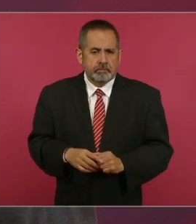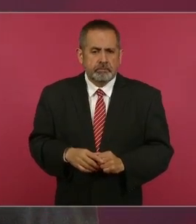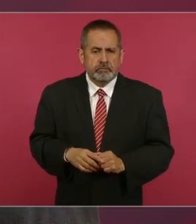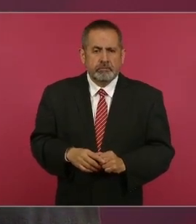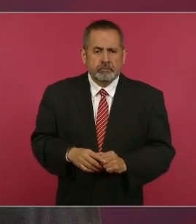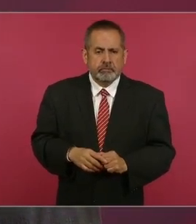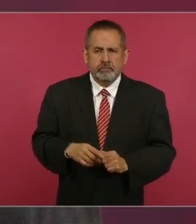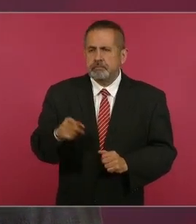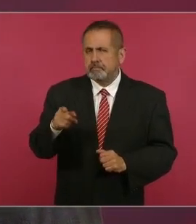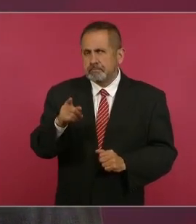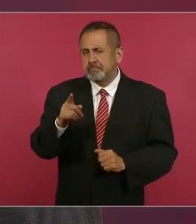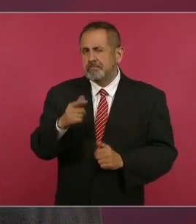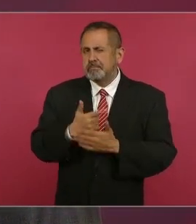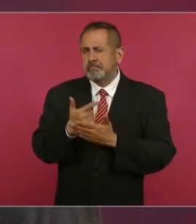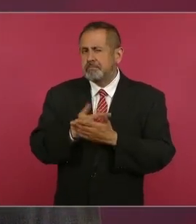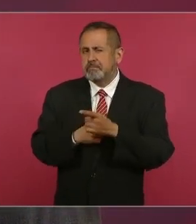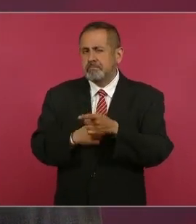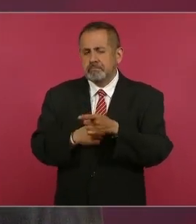son